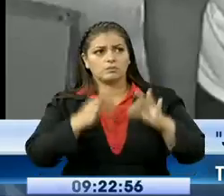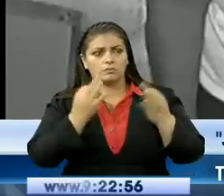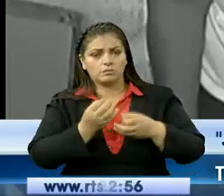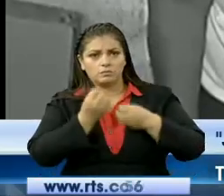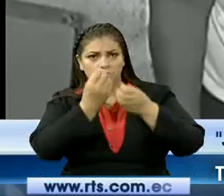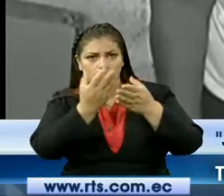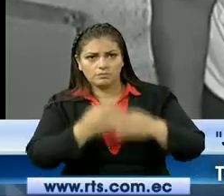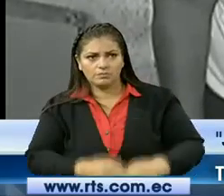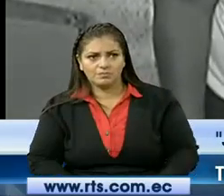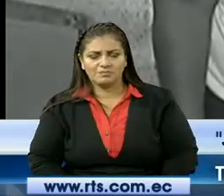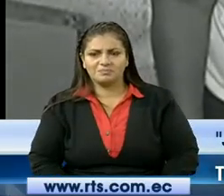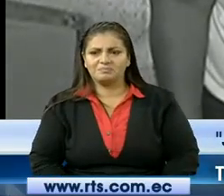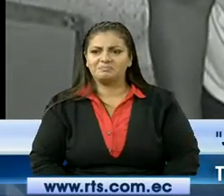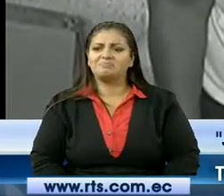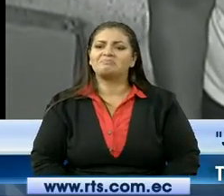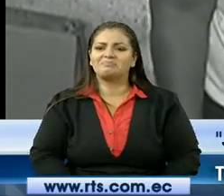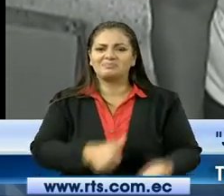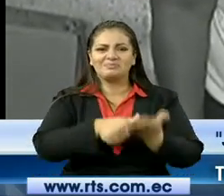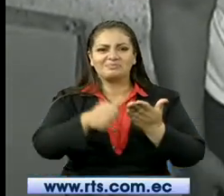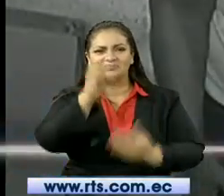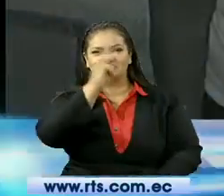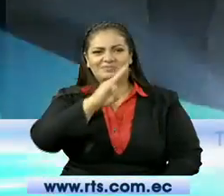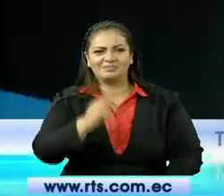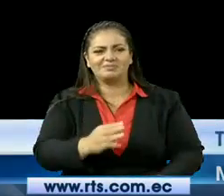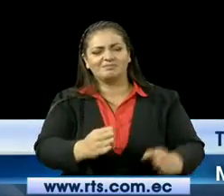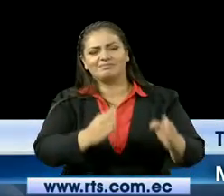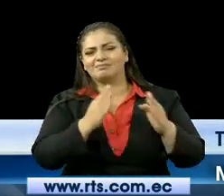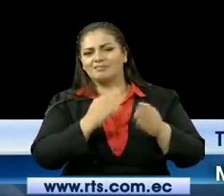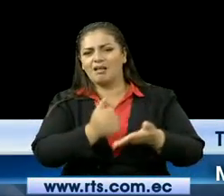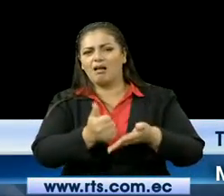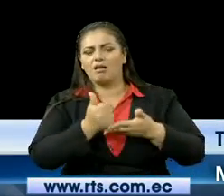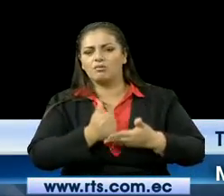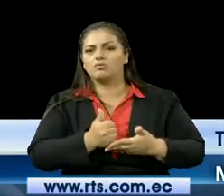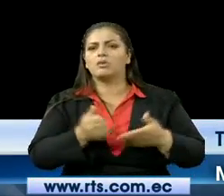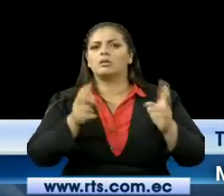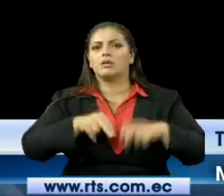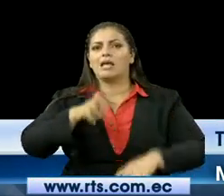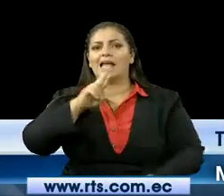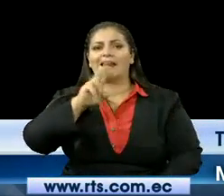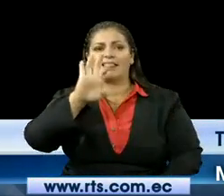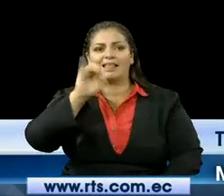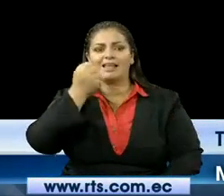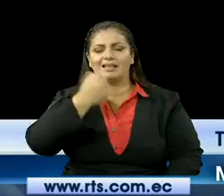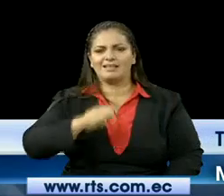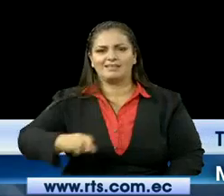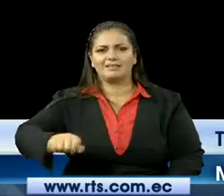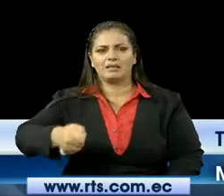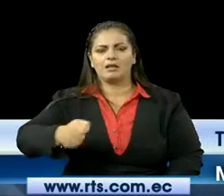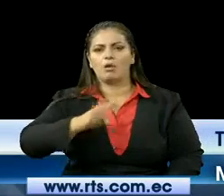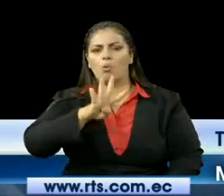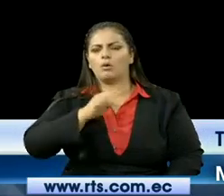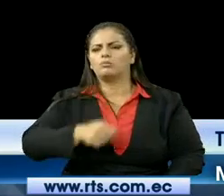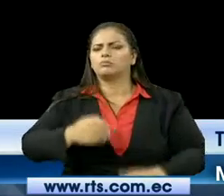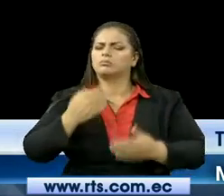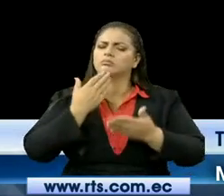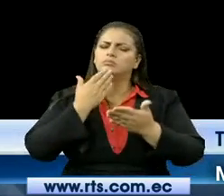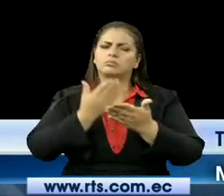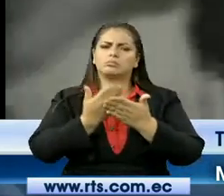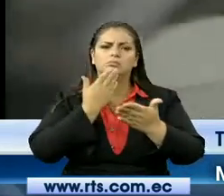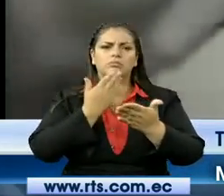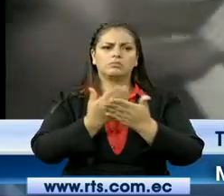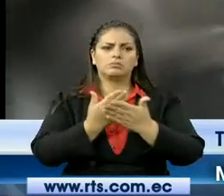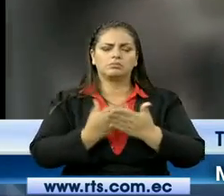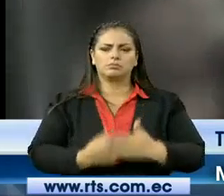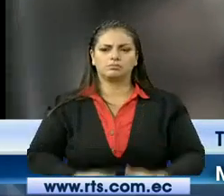La respuesta fue rápida. Le agradezco al canal, le agradezco al Ministerio de Salud y yo espero que otras madres como yo